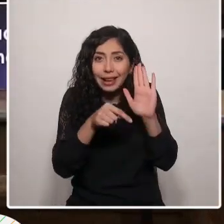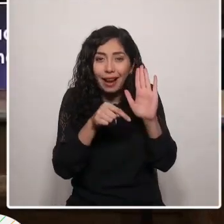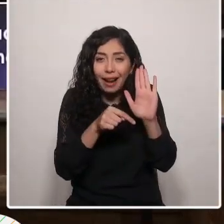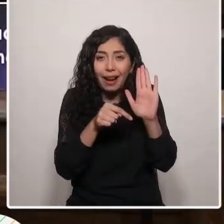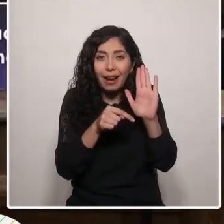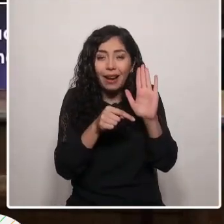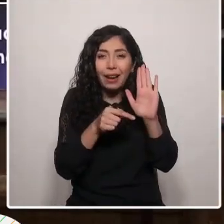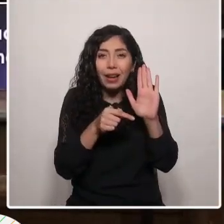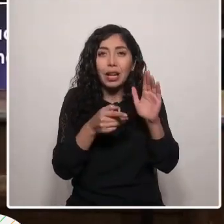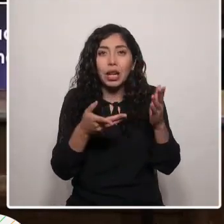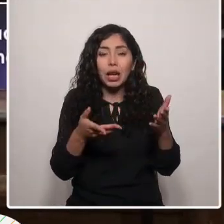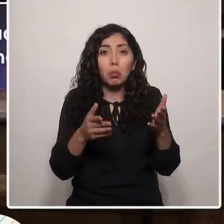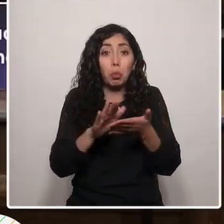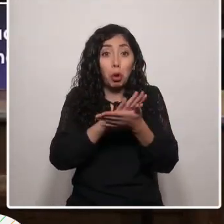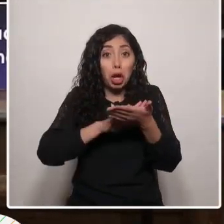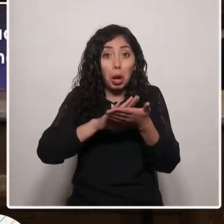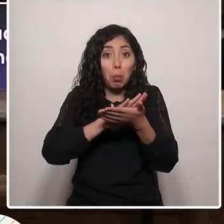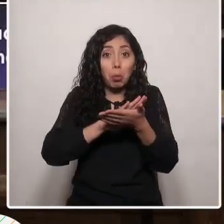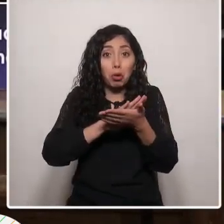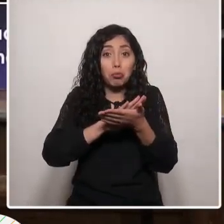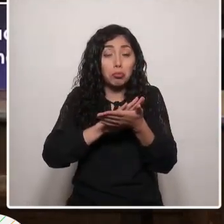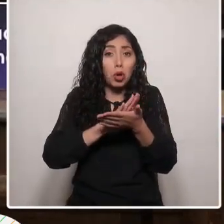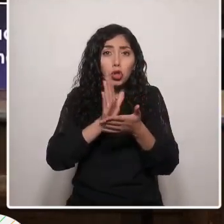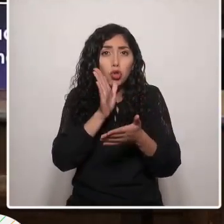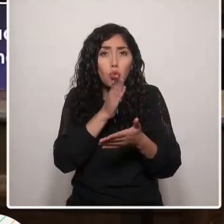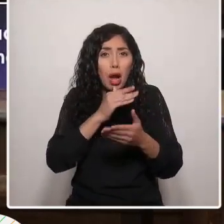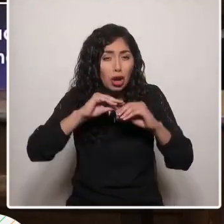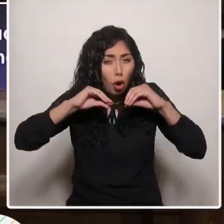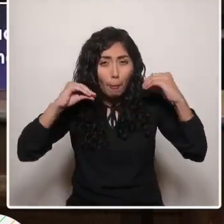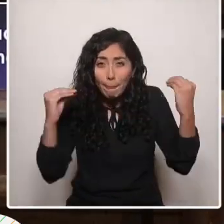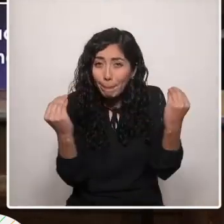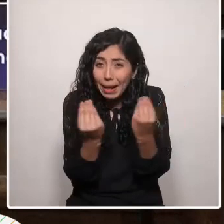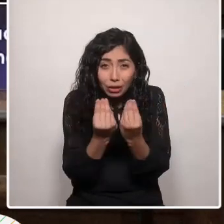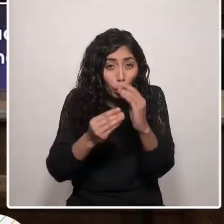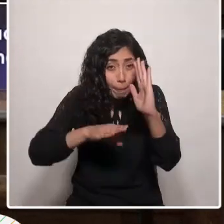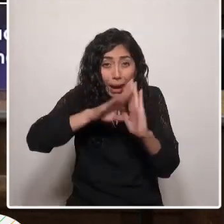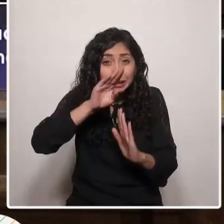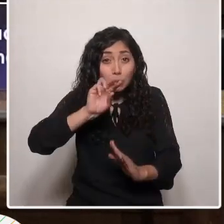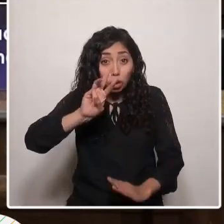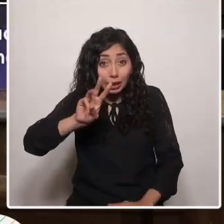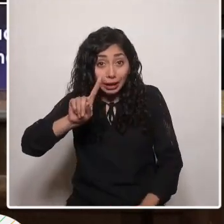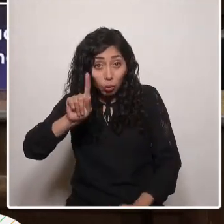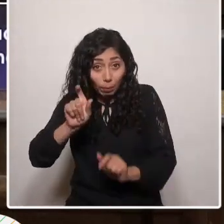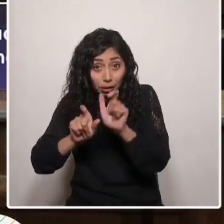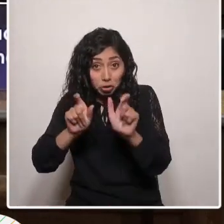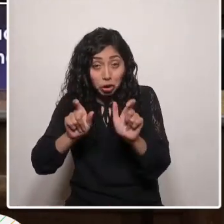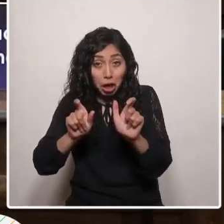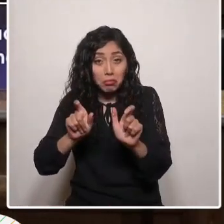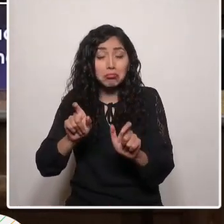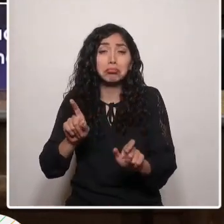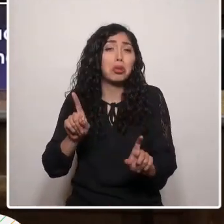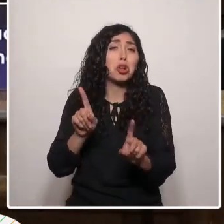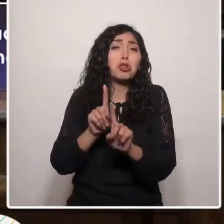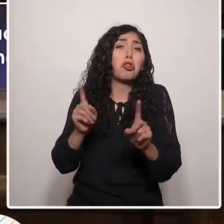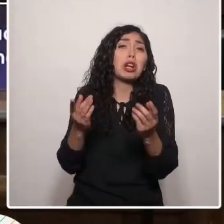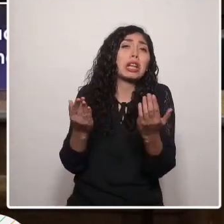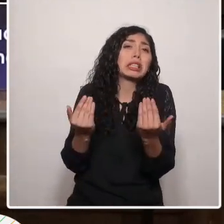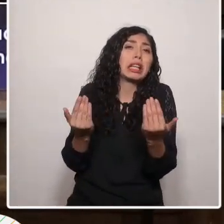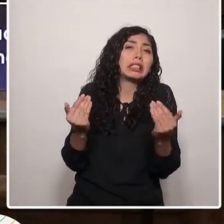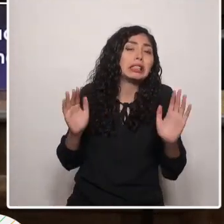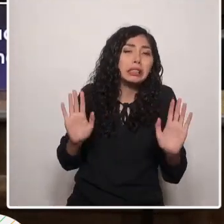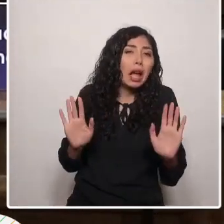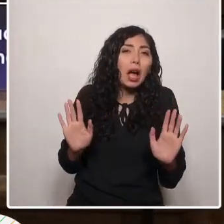en que no se complete la comisión con el máximo, no es un requisito que